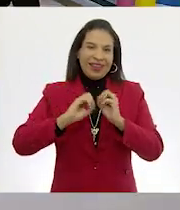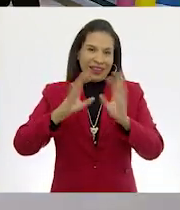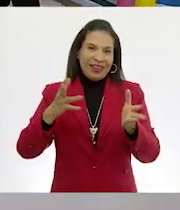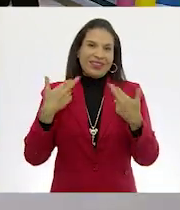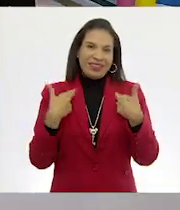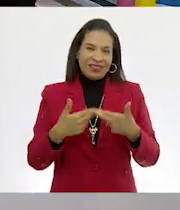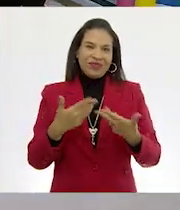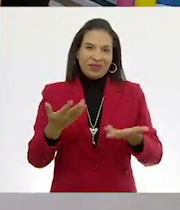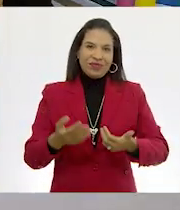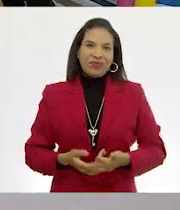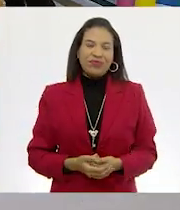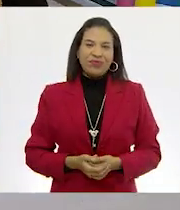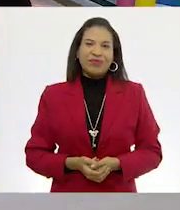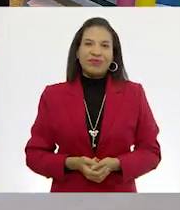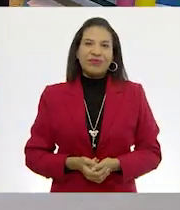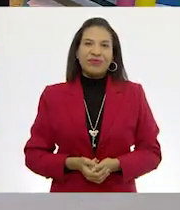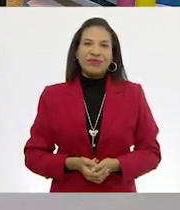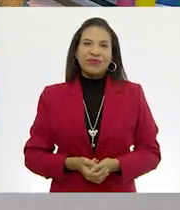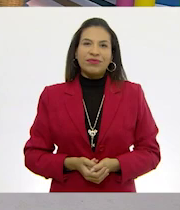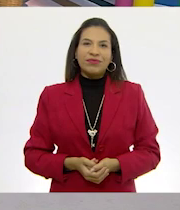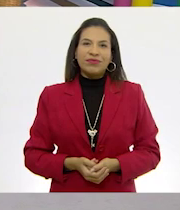maestra.